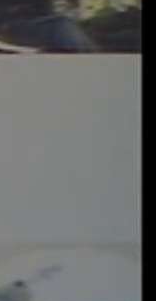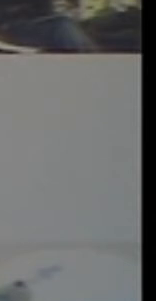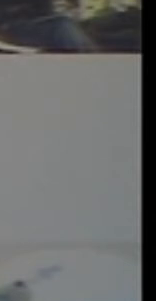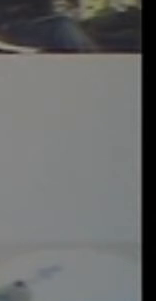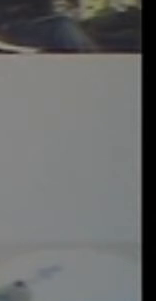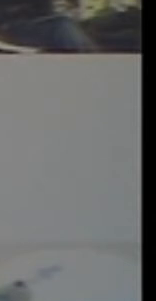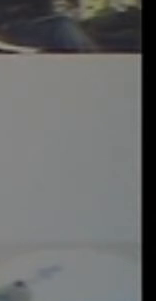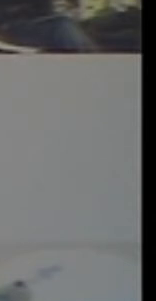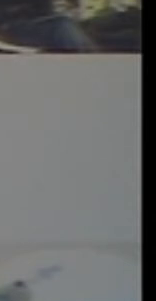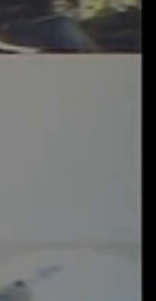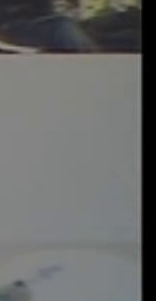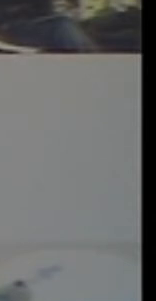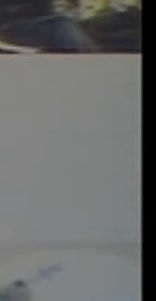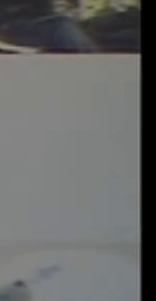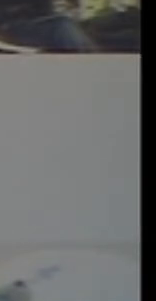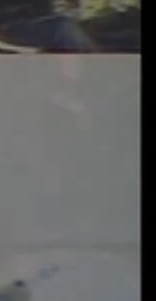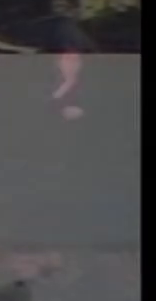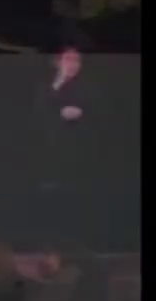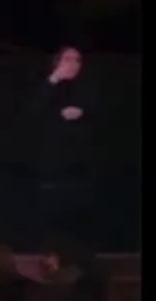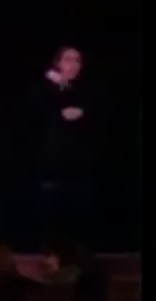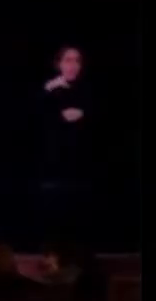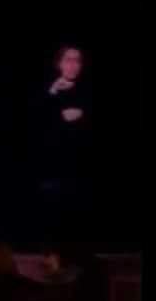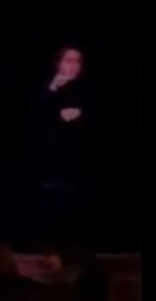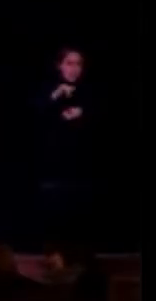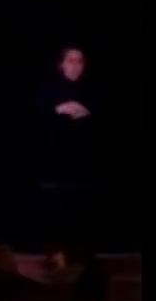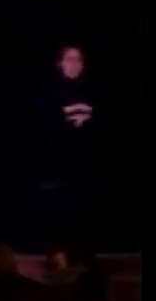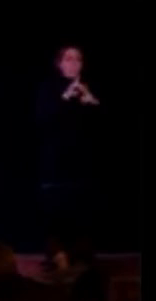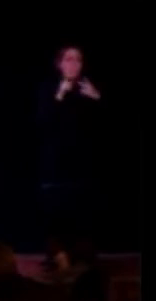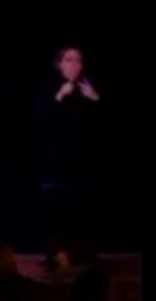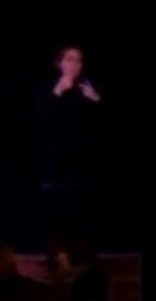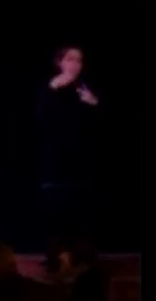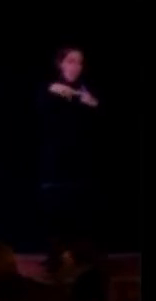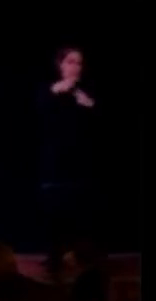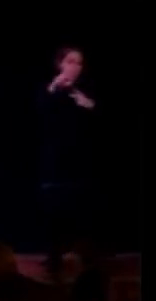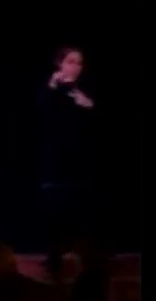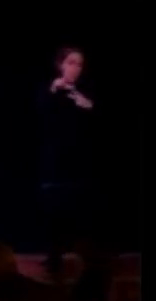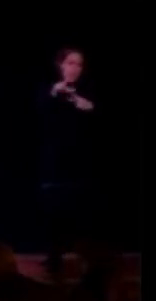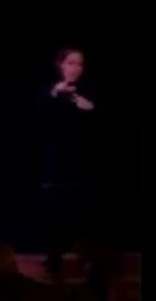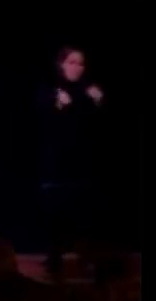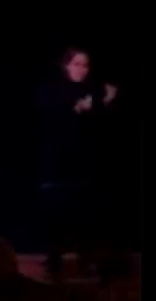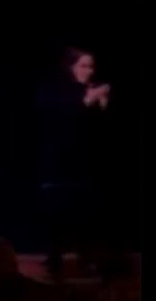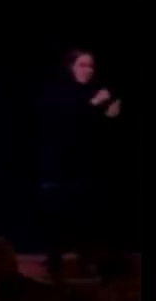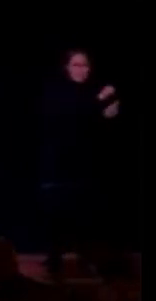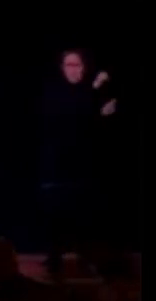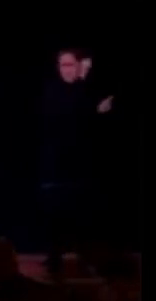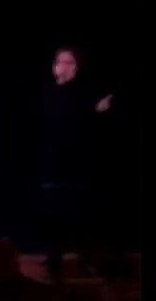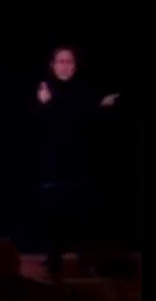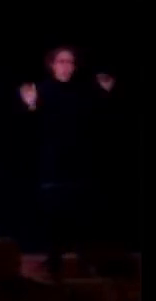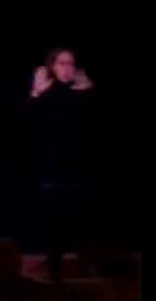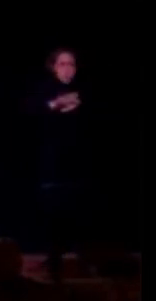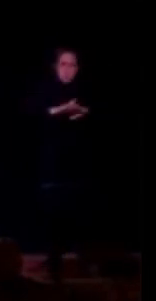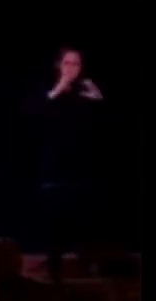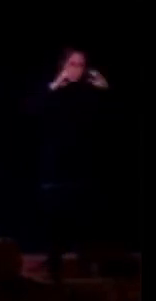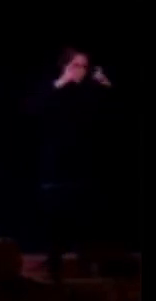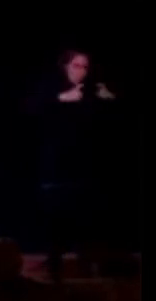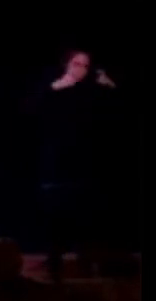candi que siendo director de aquella escuela y ángel el alma que metía horas de la mañana hasta la noche en aquel empeño